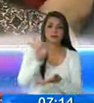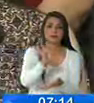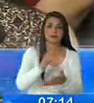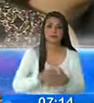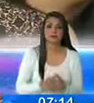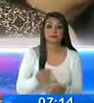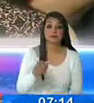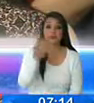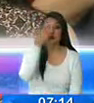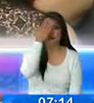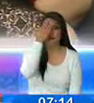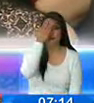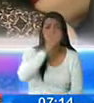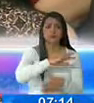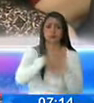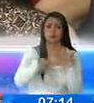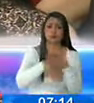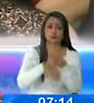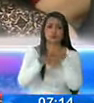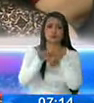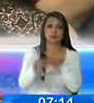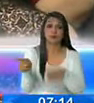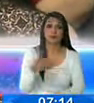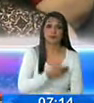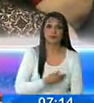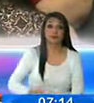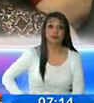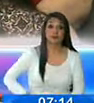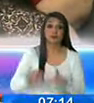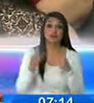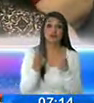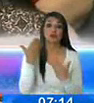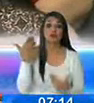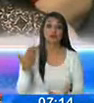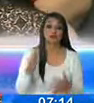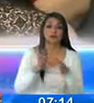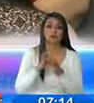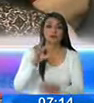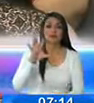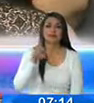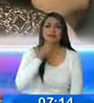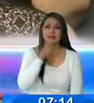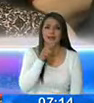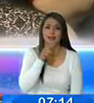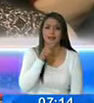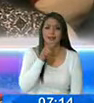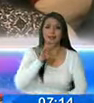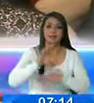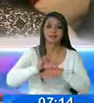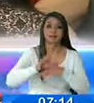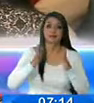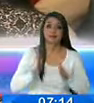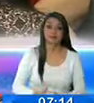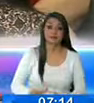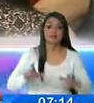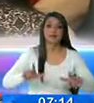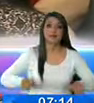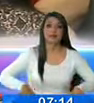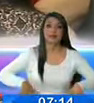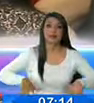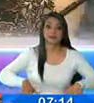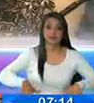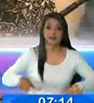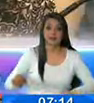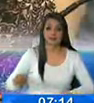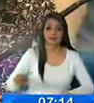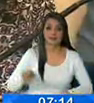que contamos con el respaldo del presidente del Movimiento Alianza País, el licenciado Lenín Moreno